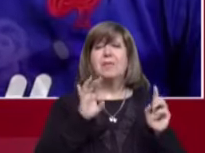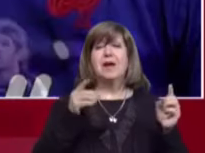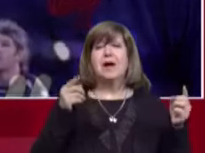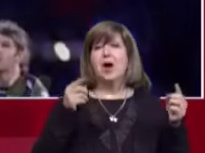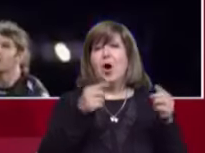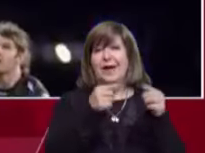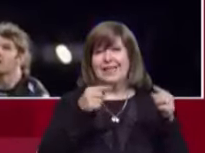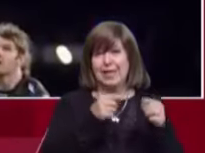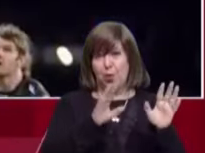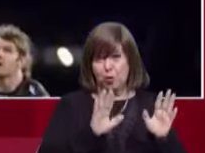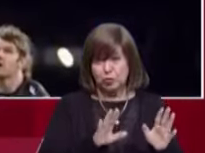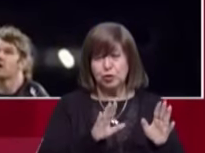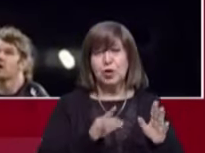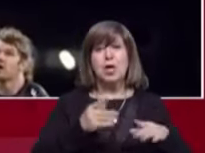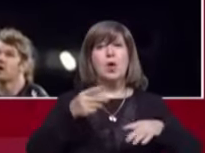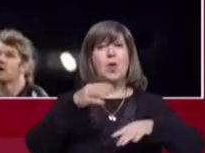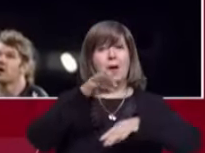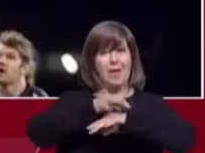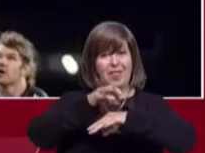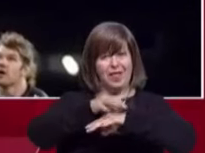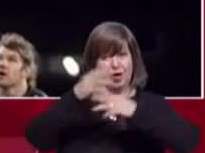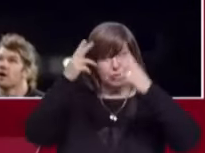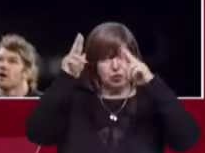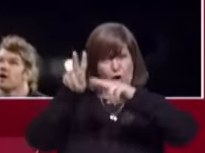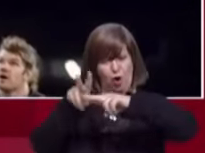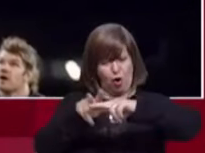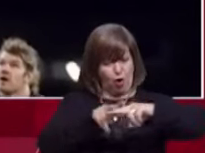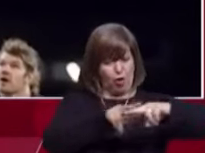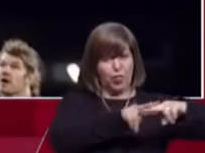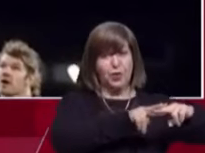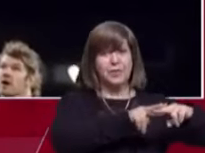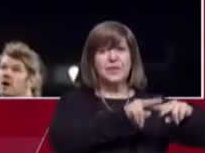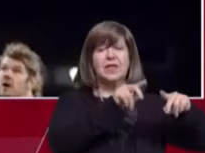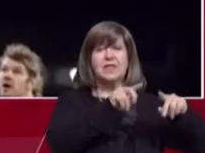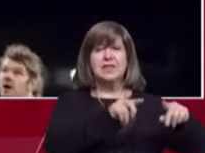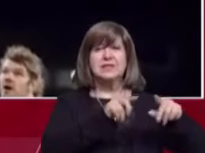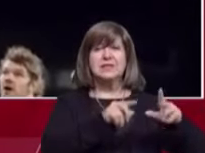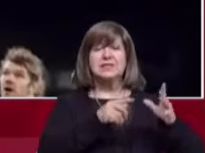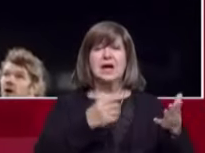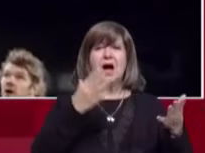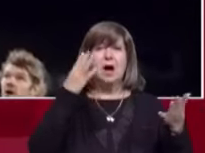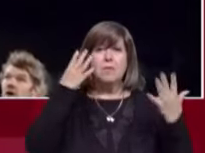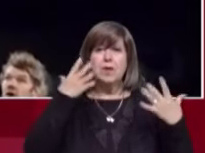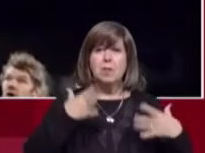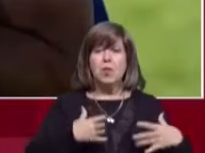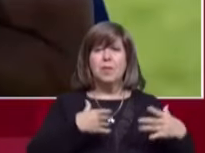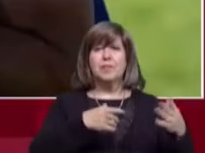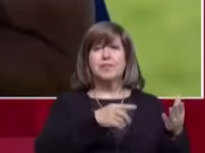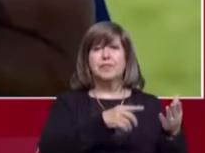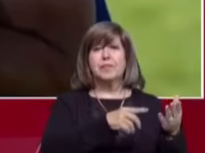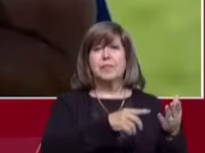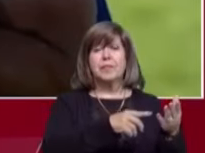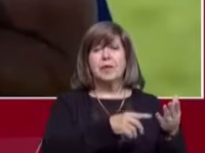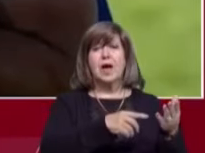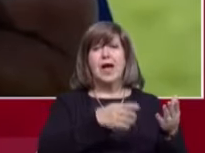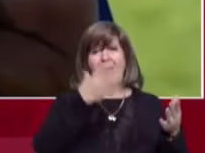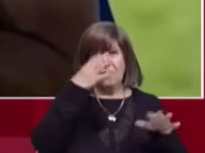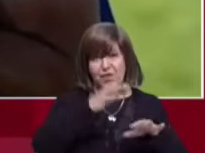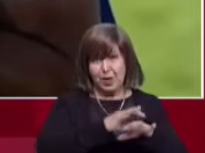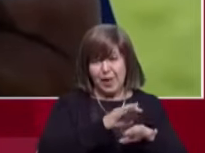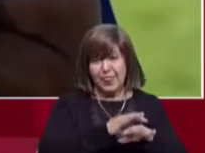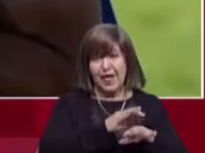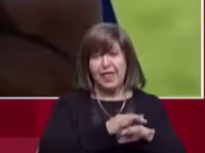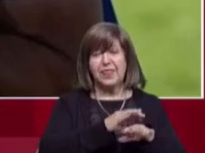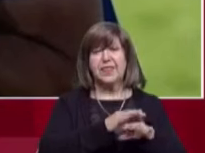lesiones contratadas por el cuerpo médico forense la circunstancia de que la denunciante padezca en particular una enfermedad que